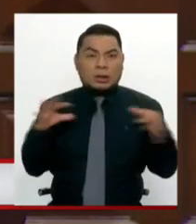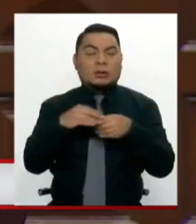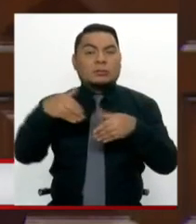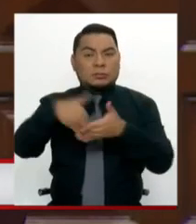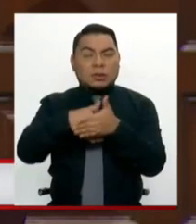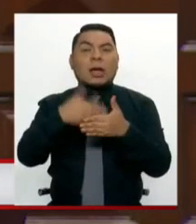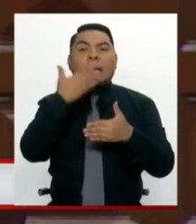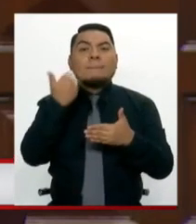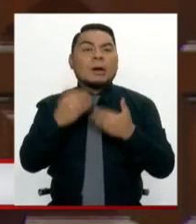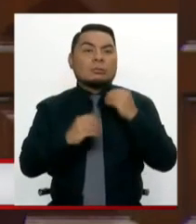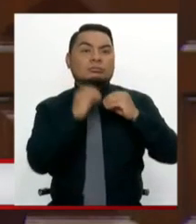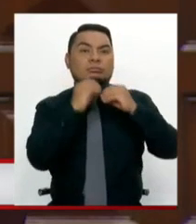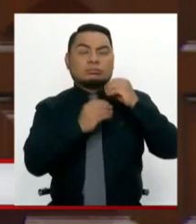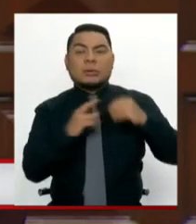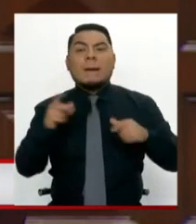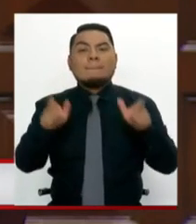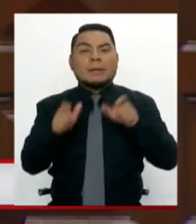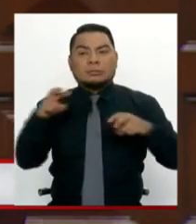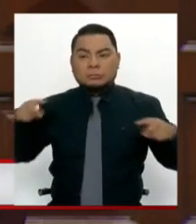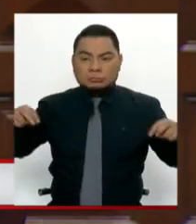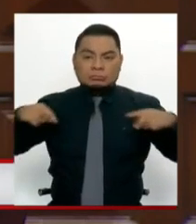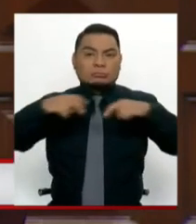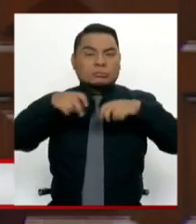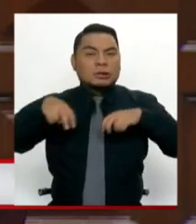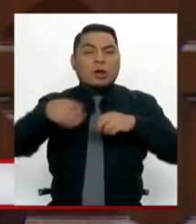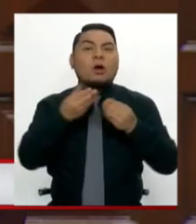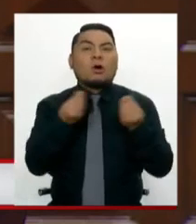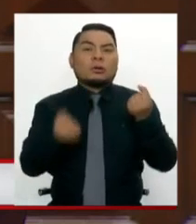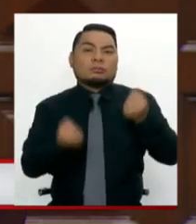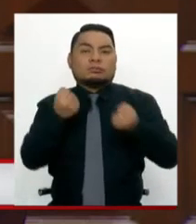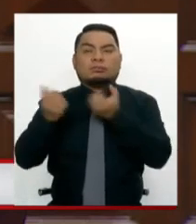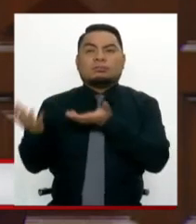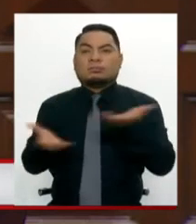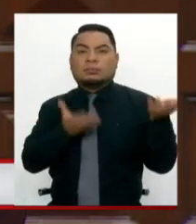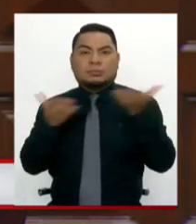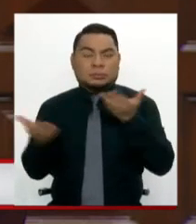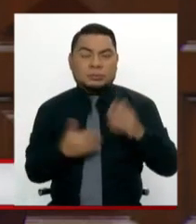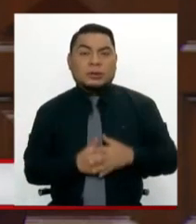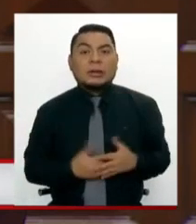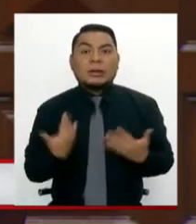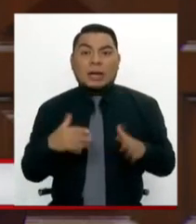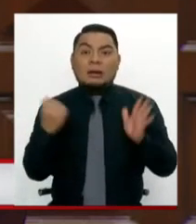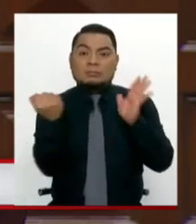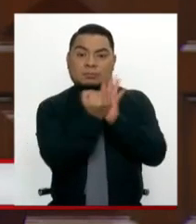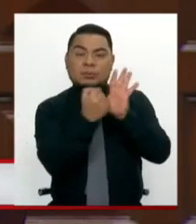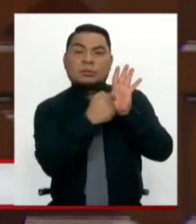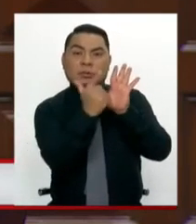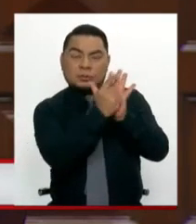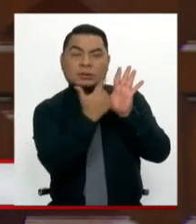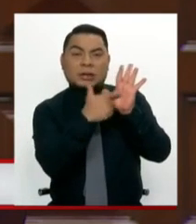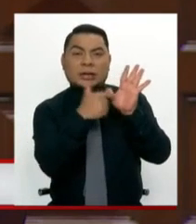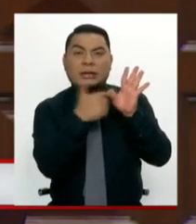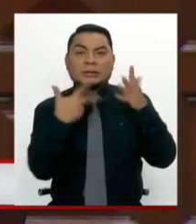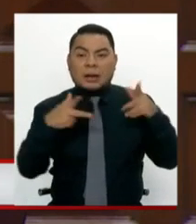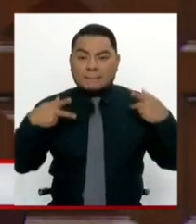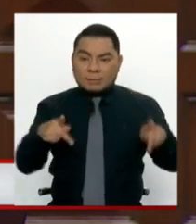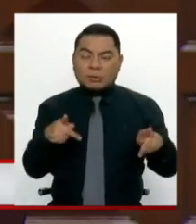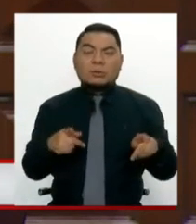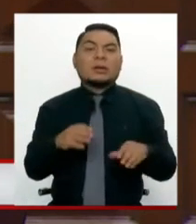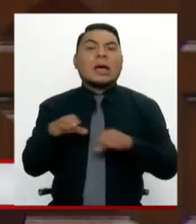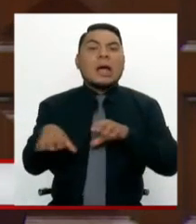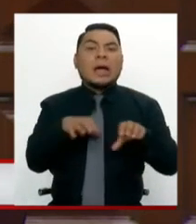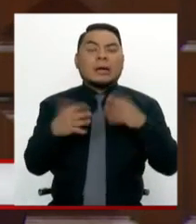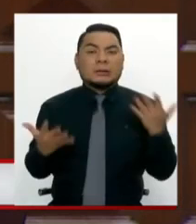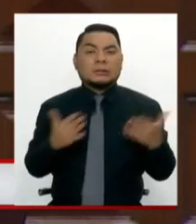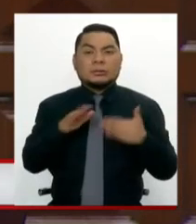mejorar las condiciones de transitabilidad y traslado de productos. Vía decreto supremo, se está autorizando la ejecución